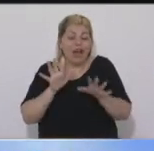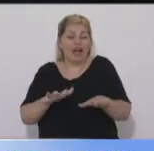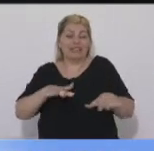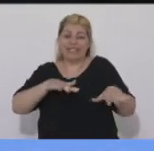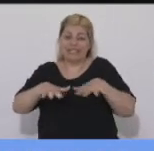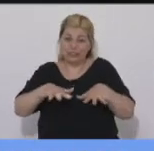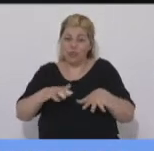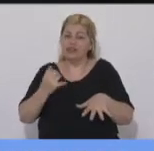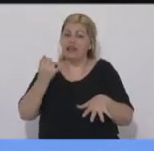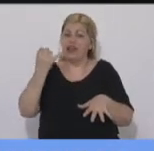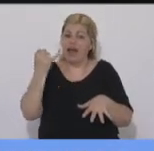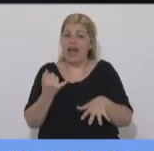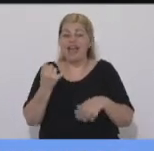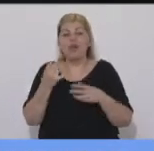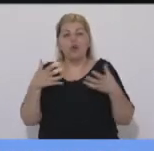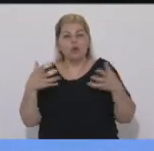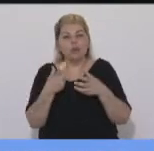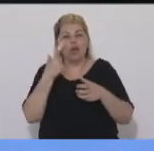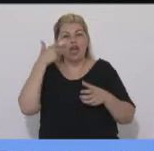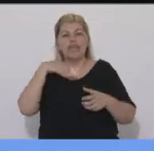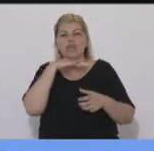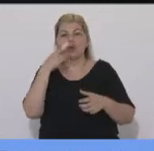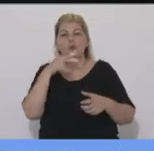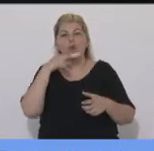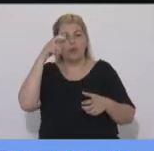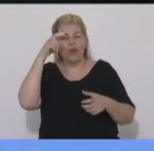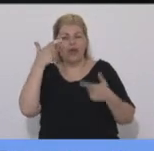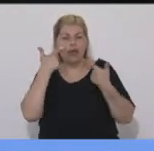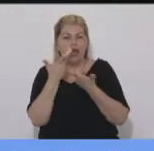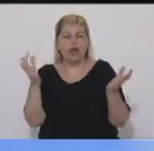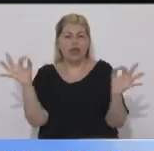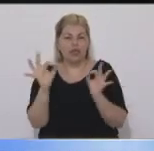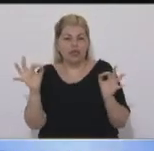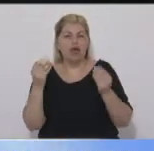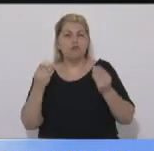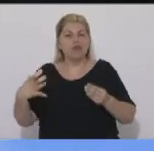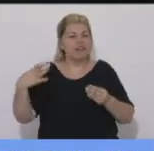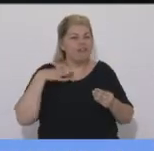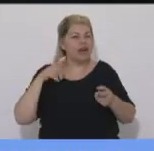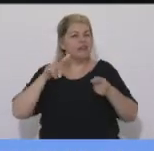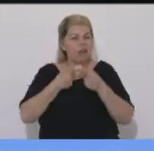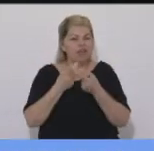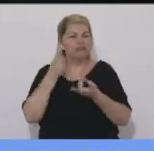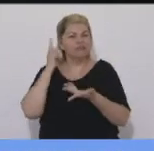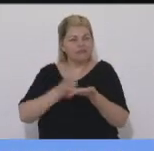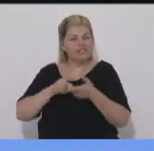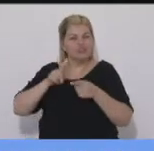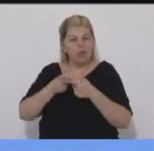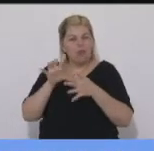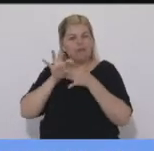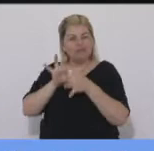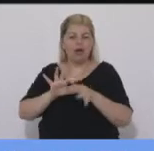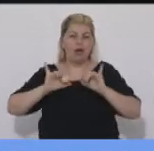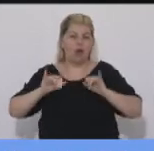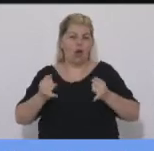existía un INJUVE que prácticamente ni se mostraba porque no habían políticas públicas en torno a los jóvenes. El Consejo Federal de Juventudes no